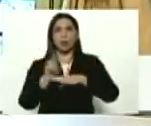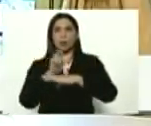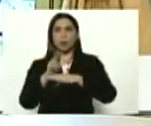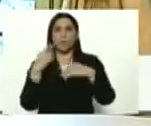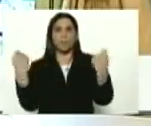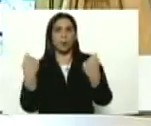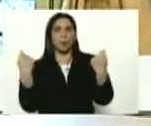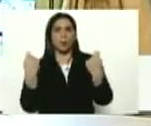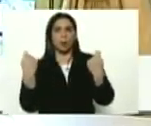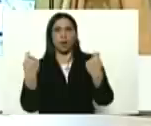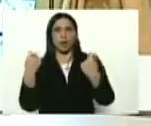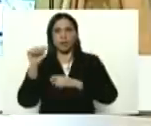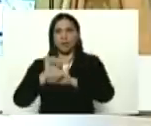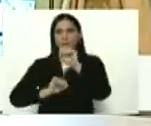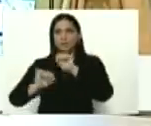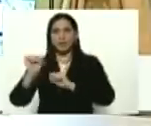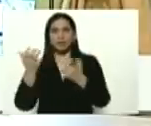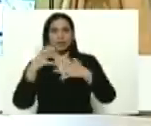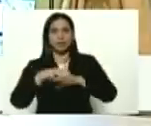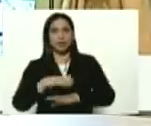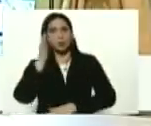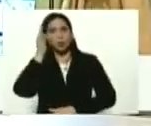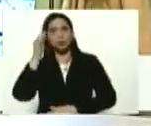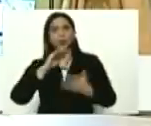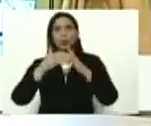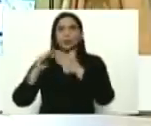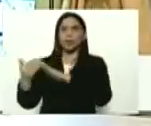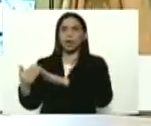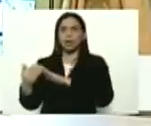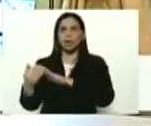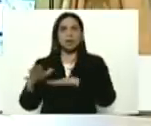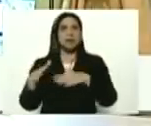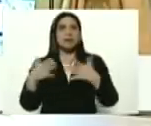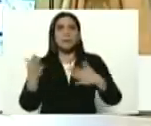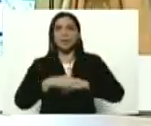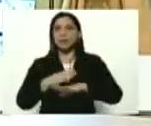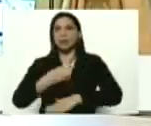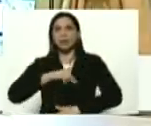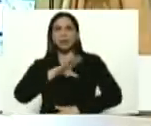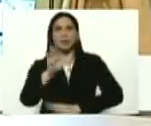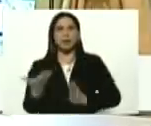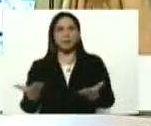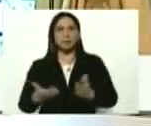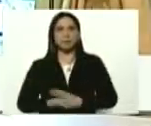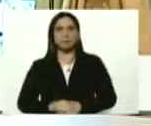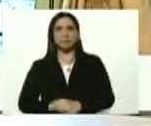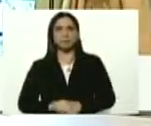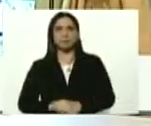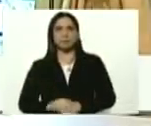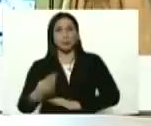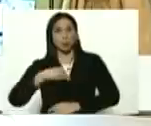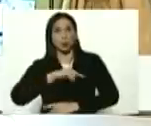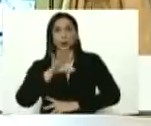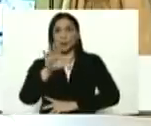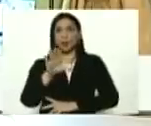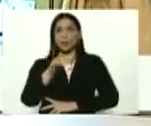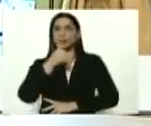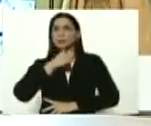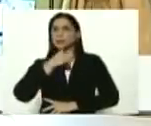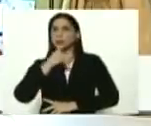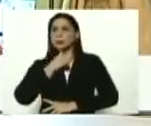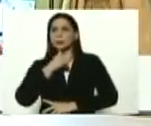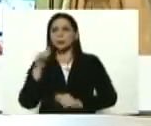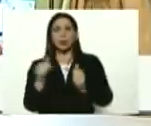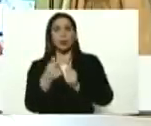populares de defensa integral, en los consejos comunales, en las comunas, que fuera de nuestro país. ¿Ah? Nuestro país resiste con